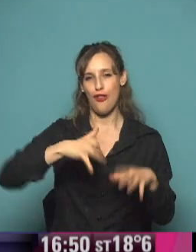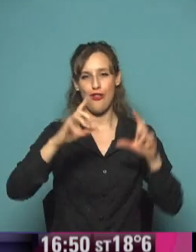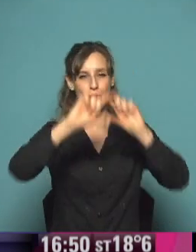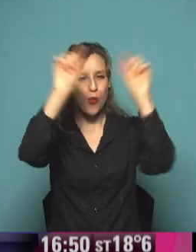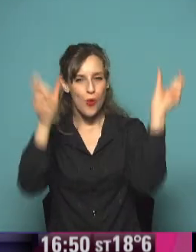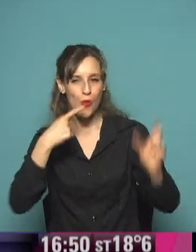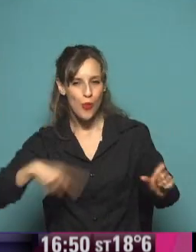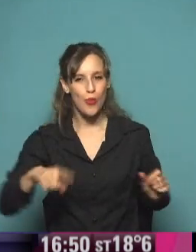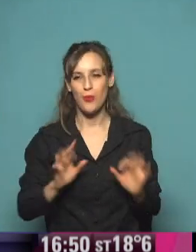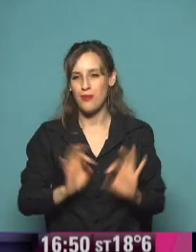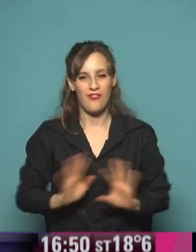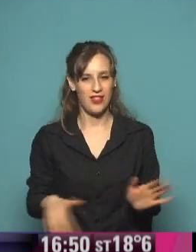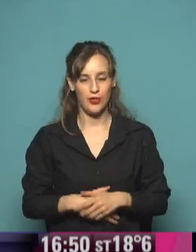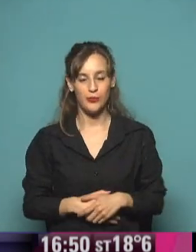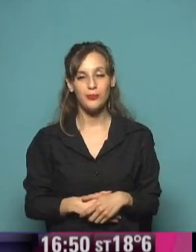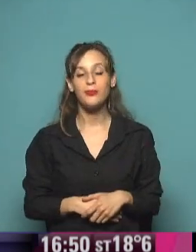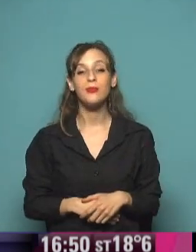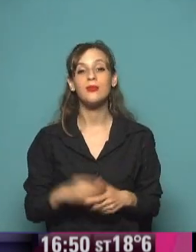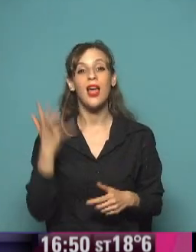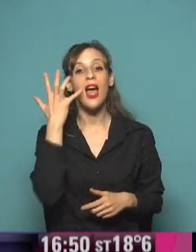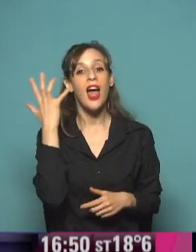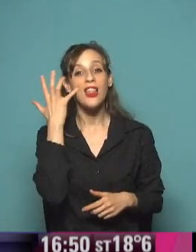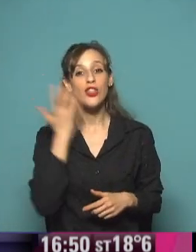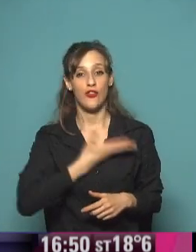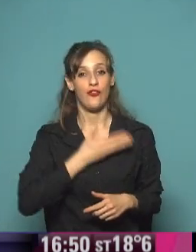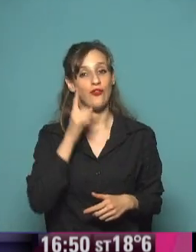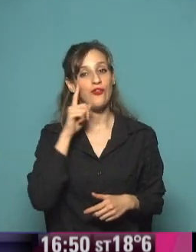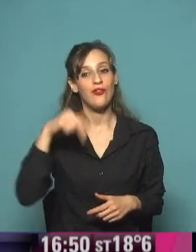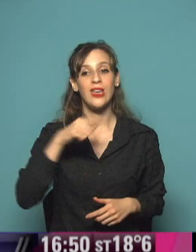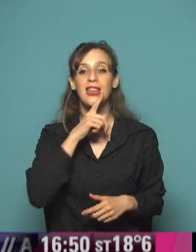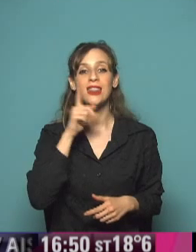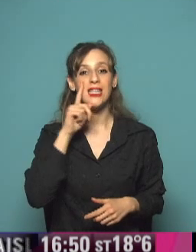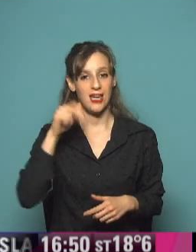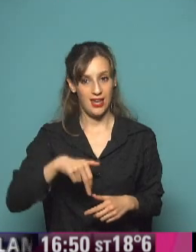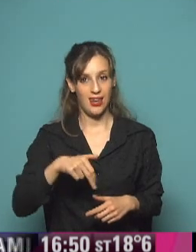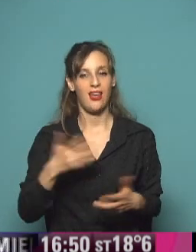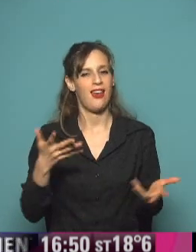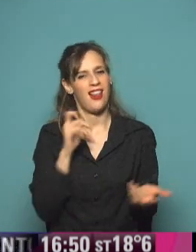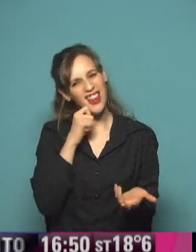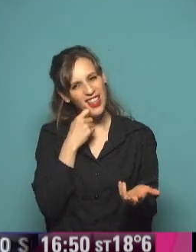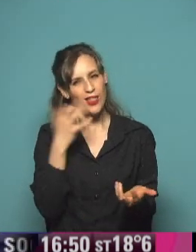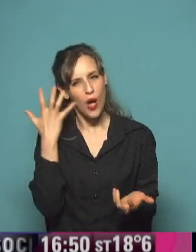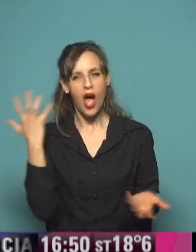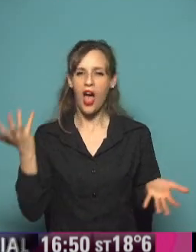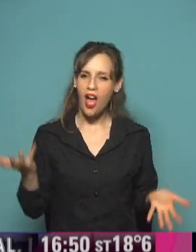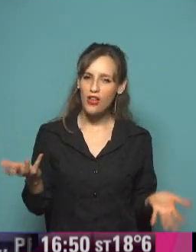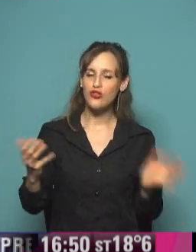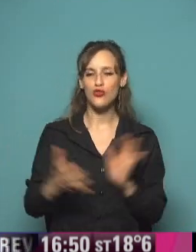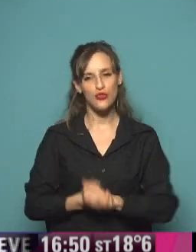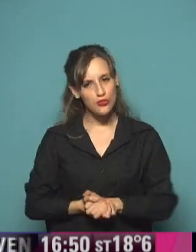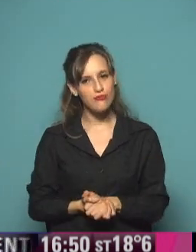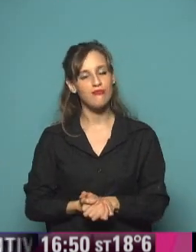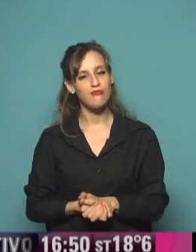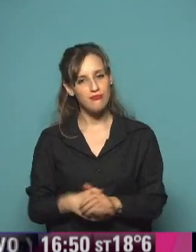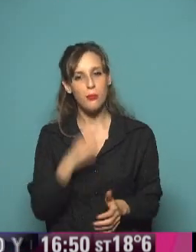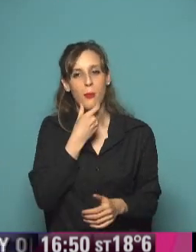todo hiciste. Mi gato Fintín, Ramiro, qué lindo gato. Muy bien. Qué lindo, con